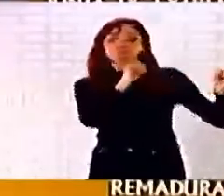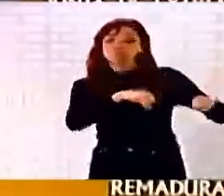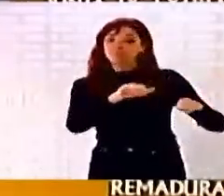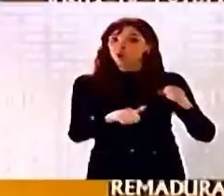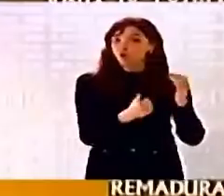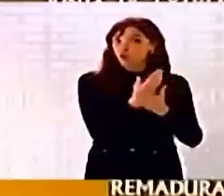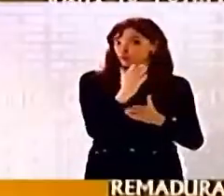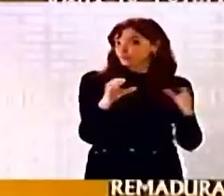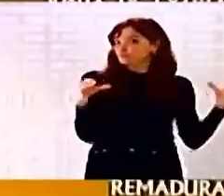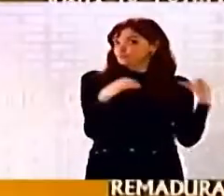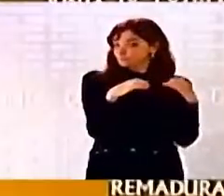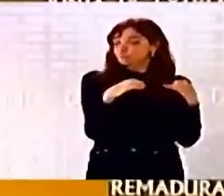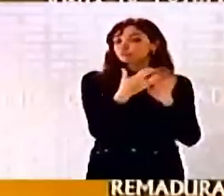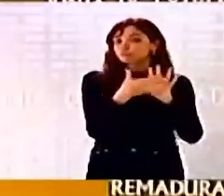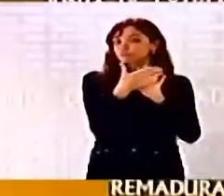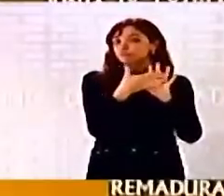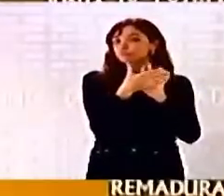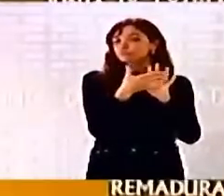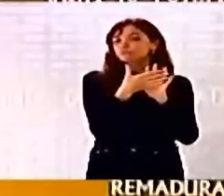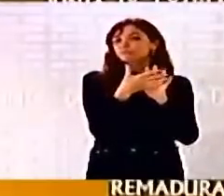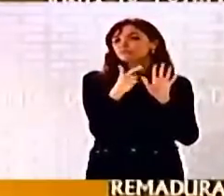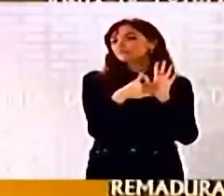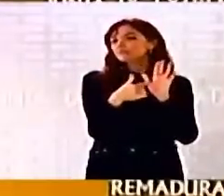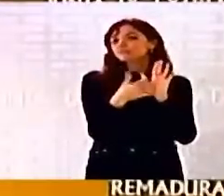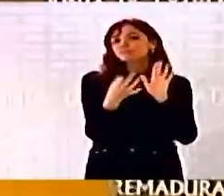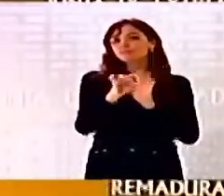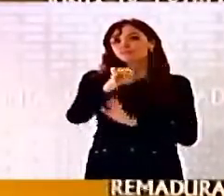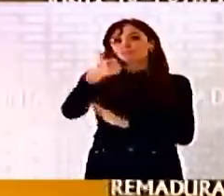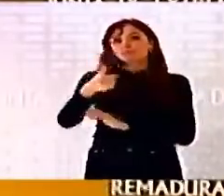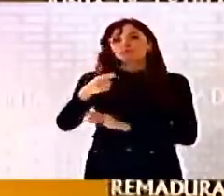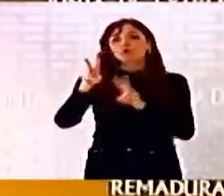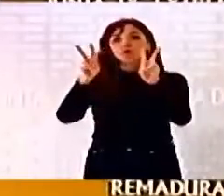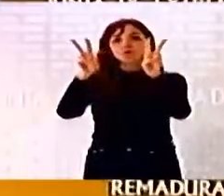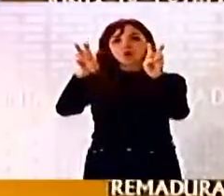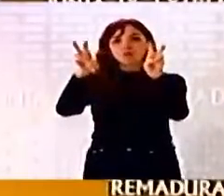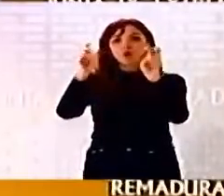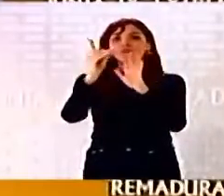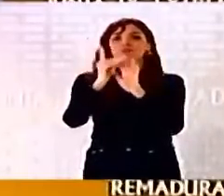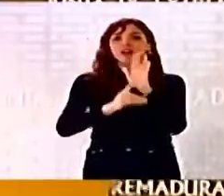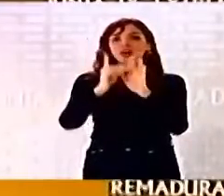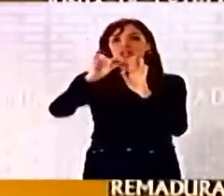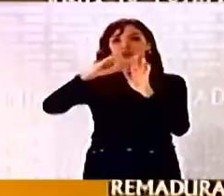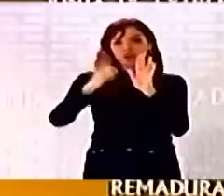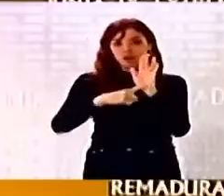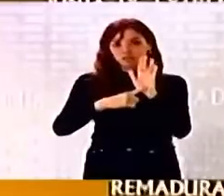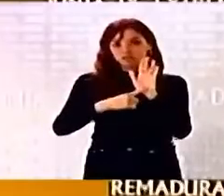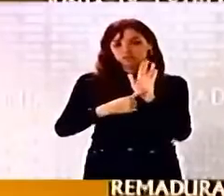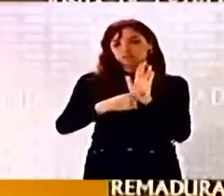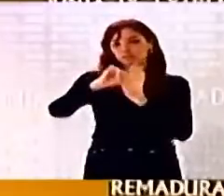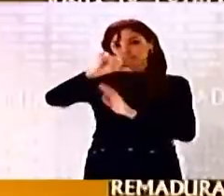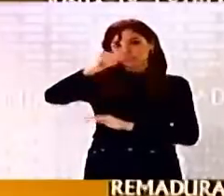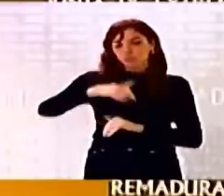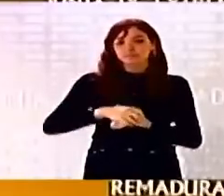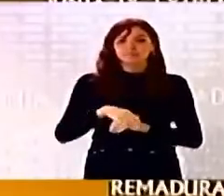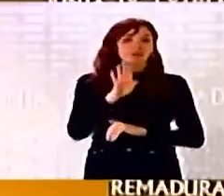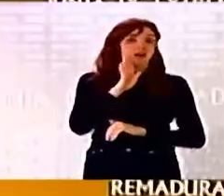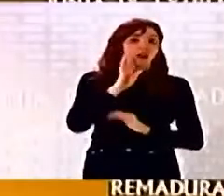del día de hoy. Hemos dado en aprobar un nuevo decreto ley por el cual se modifica el decreto